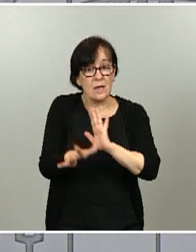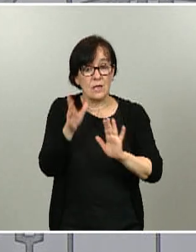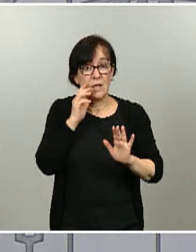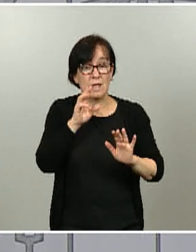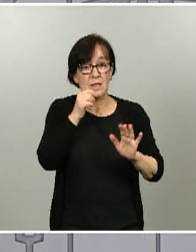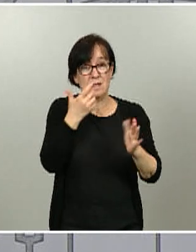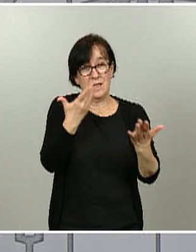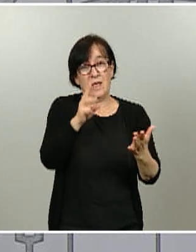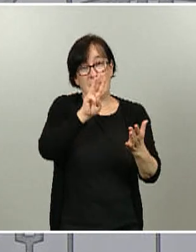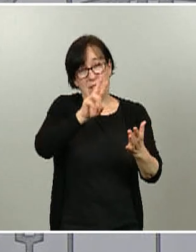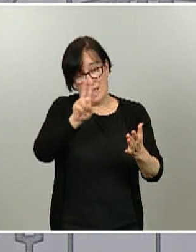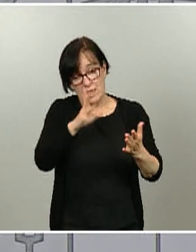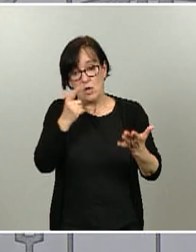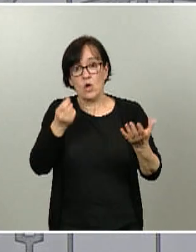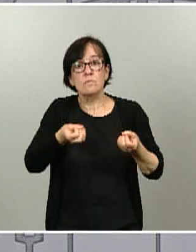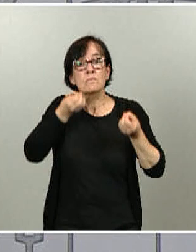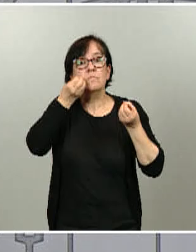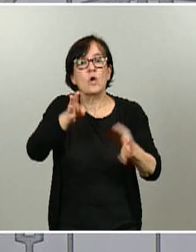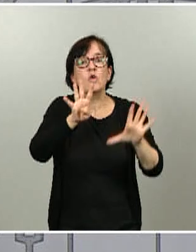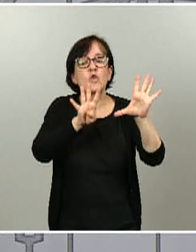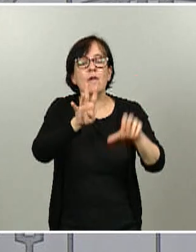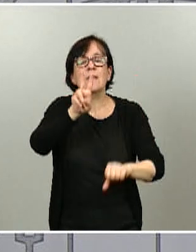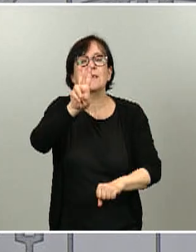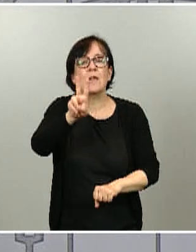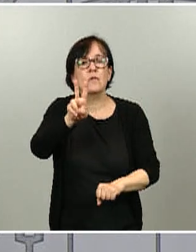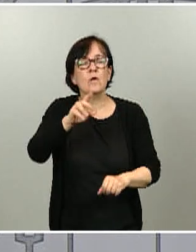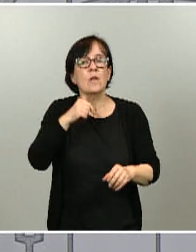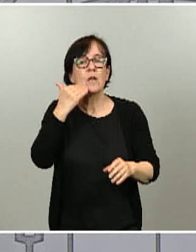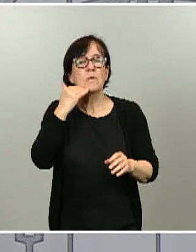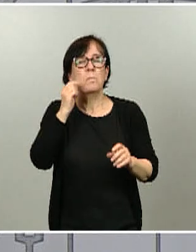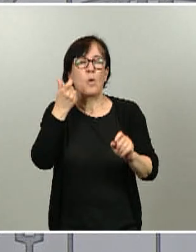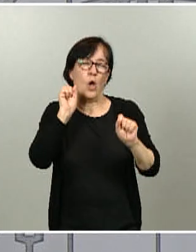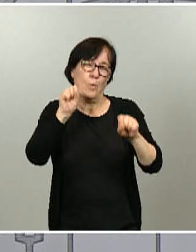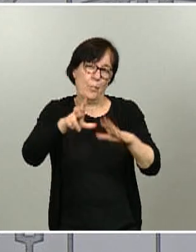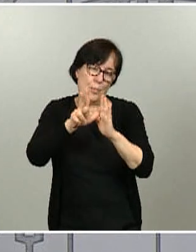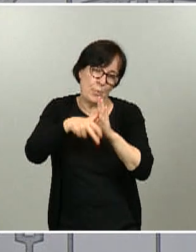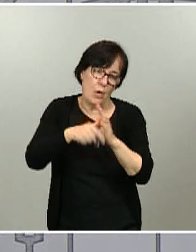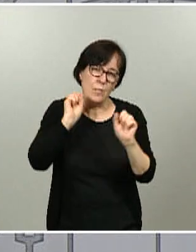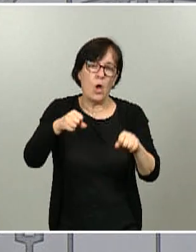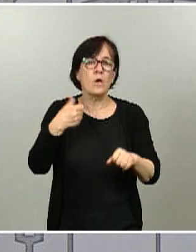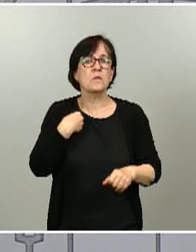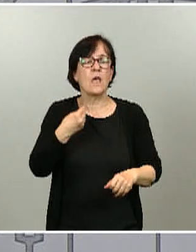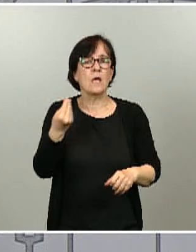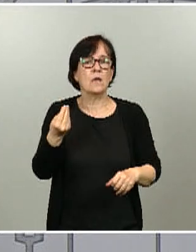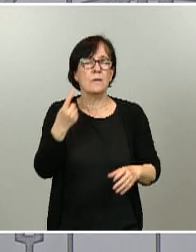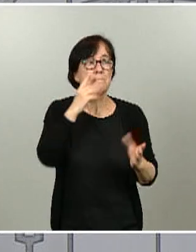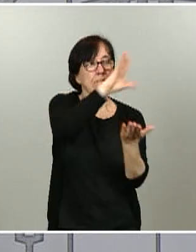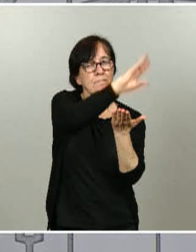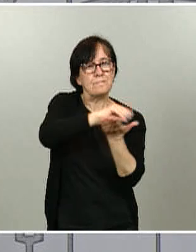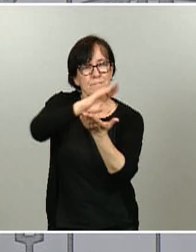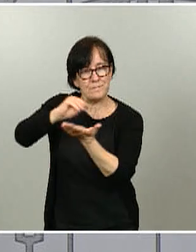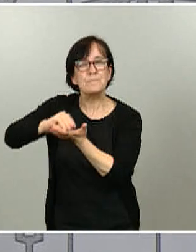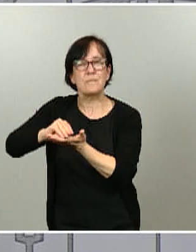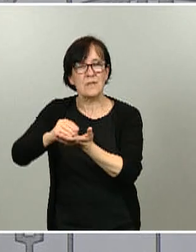notificado 92, porque ha habido un cierto retraso o se han recuperado casos antiguos que no se habían notificado